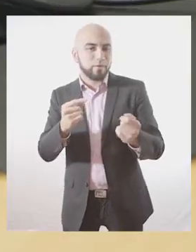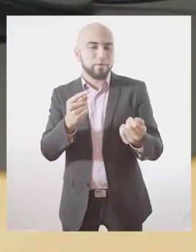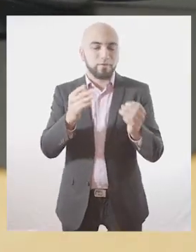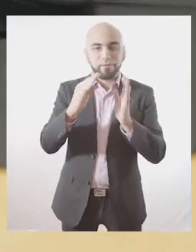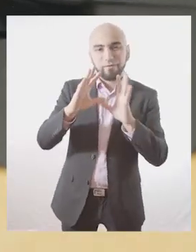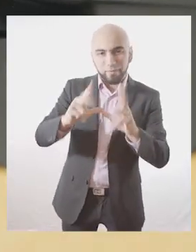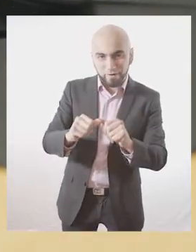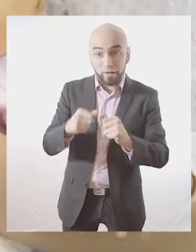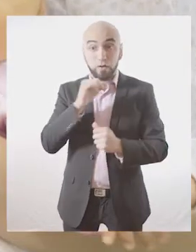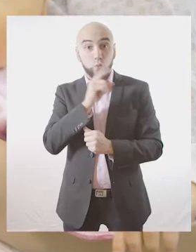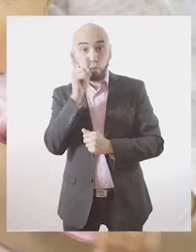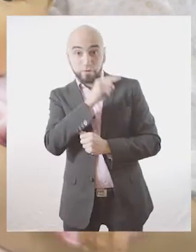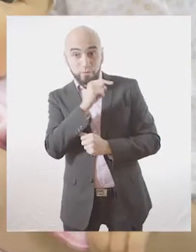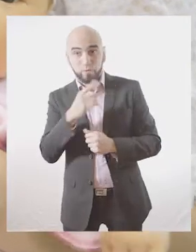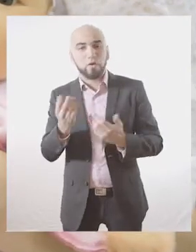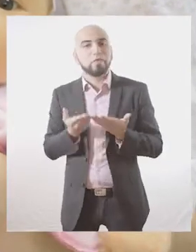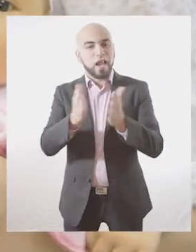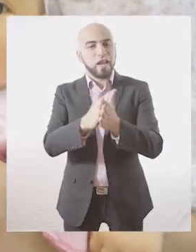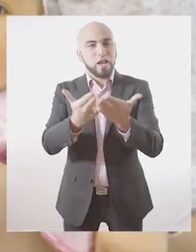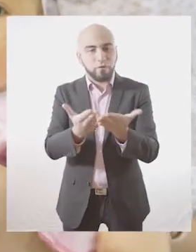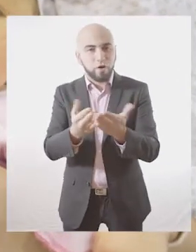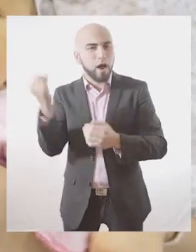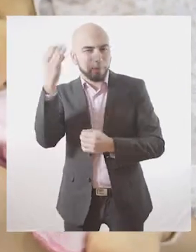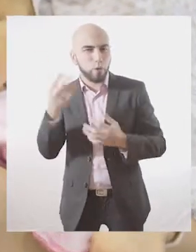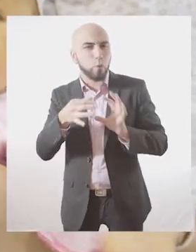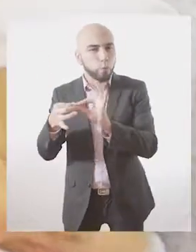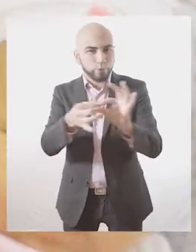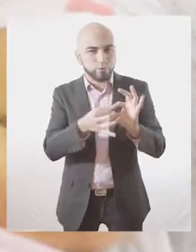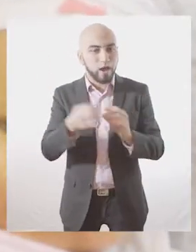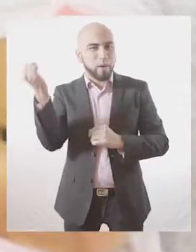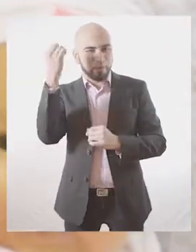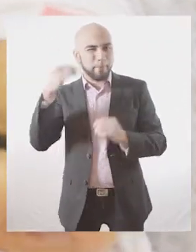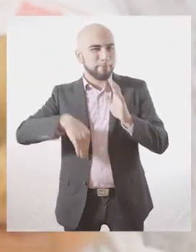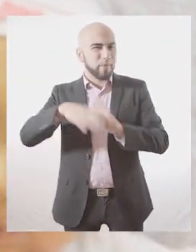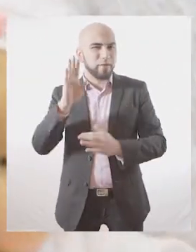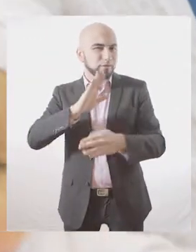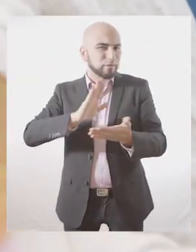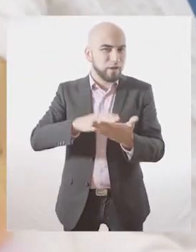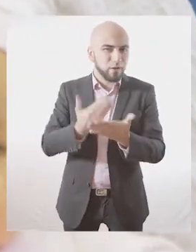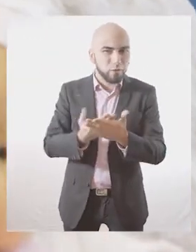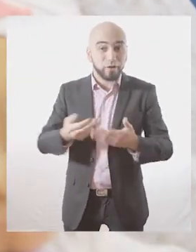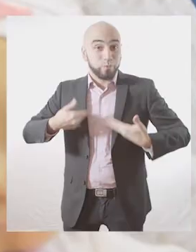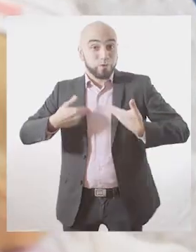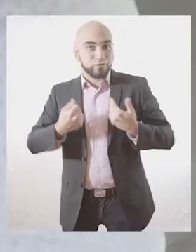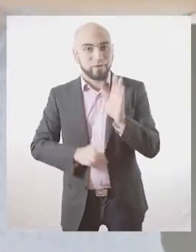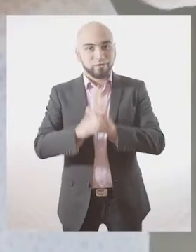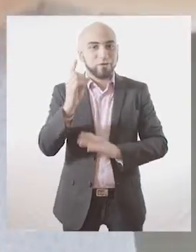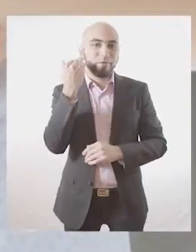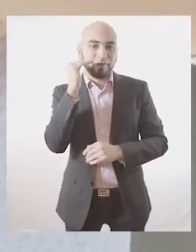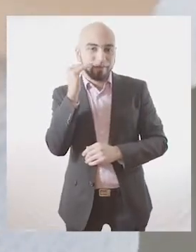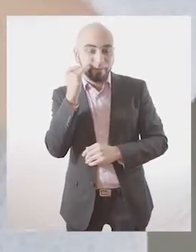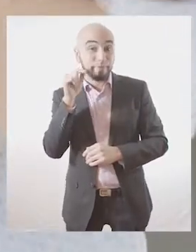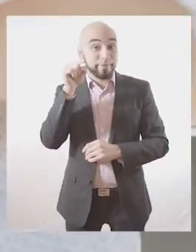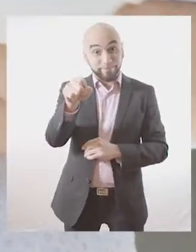último, recibirás el libro Descubriendo Juntos, donde aprenderás mucho más sobre salud, estimulación y desarrollo infantil.